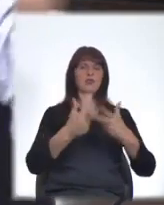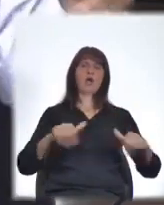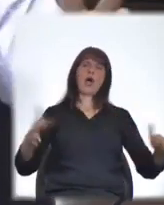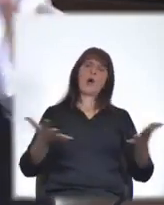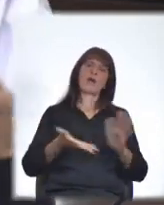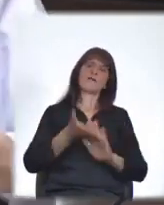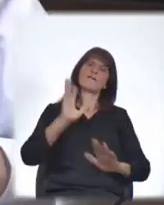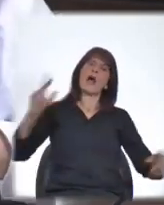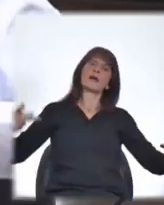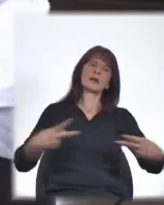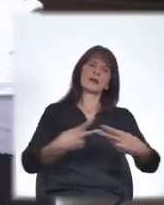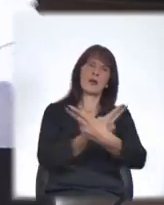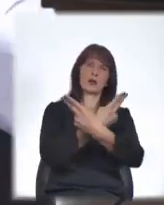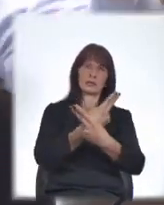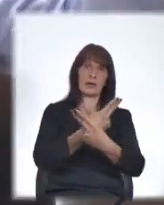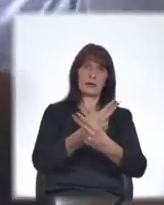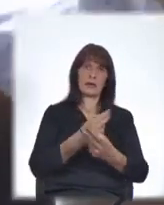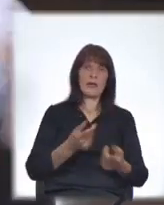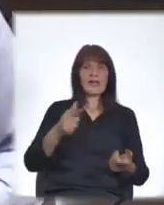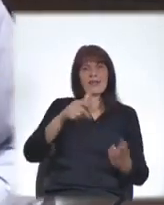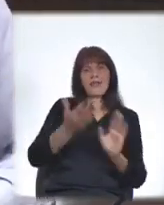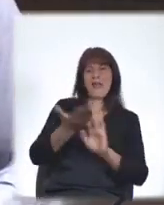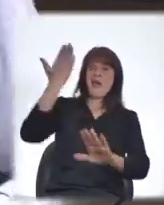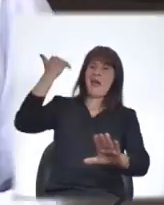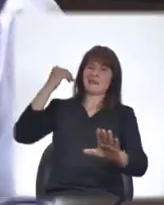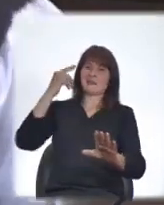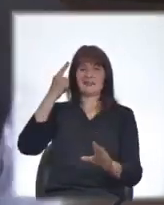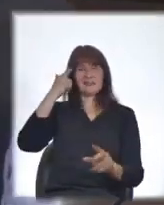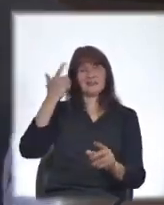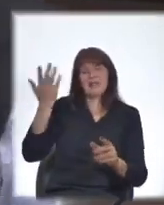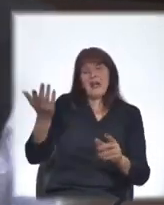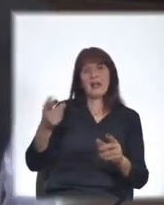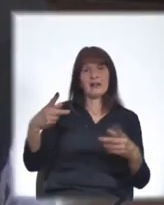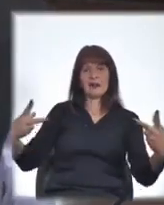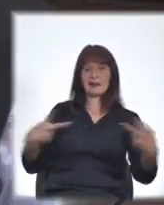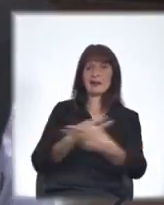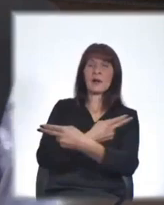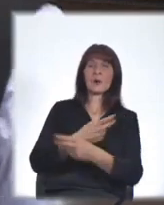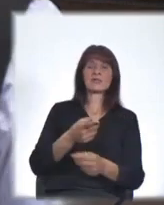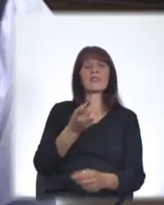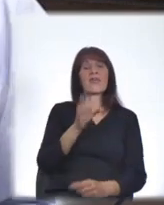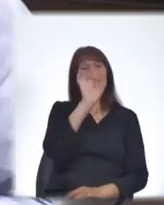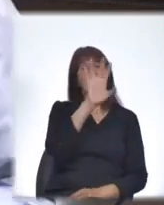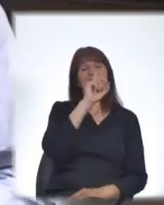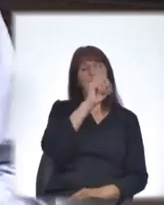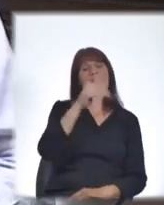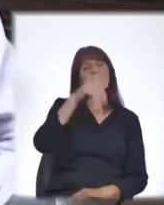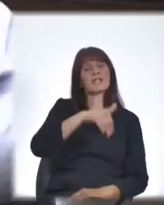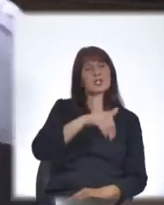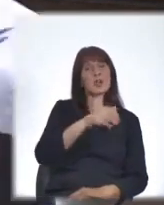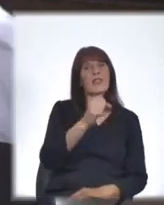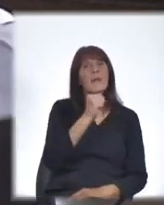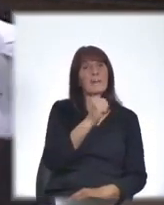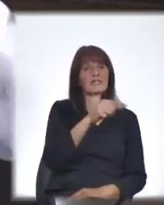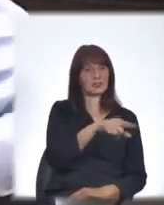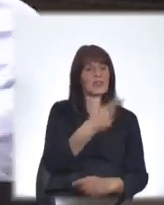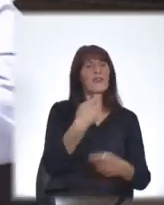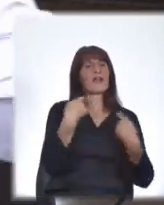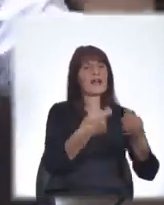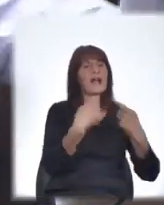algunas gorduras, pero que en una pirueta argumentativa terrible, el recorte de 15.000 millones de pesos del gasto